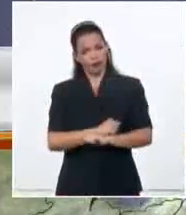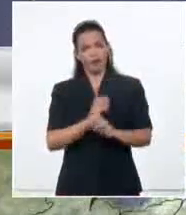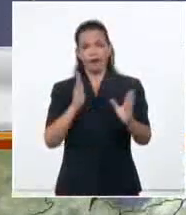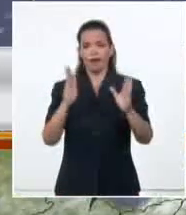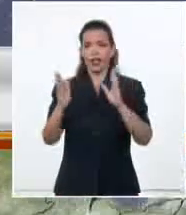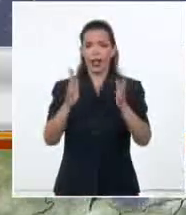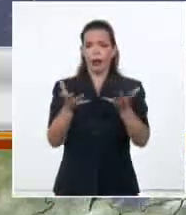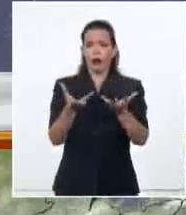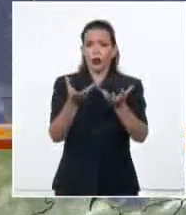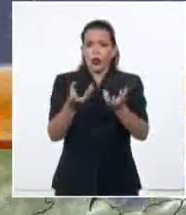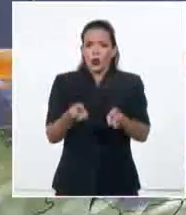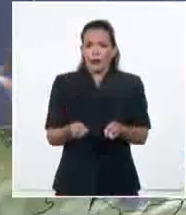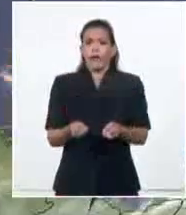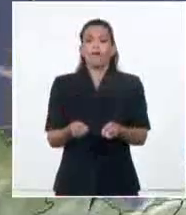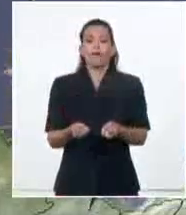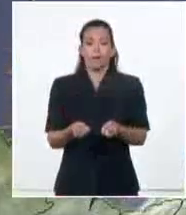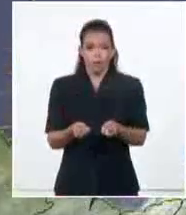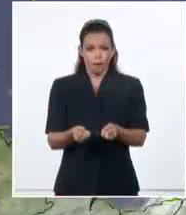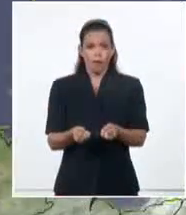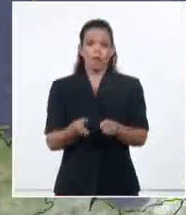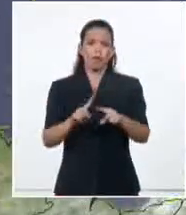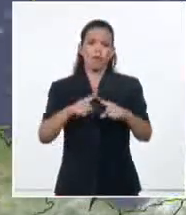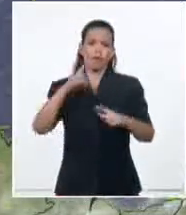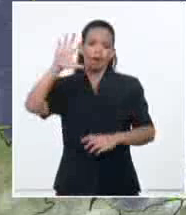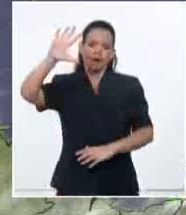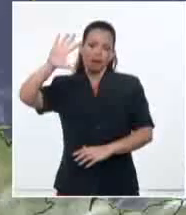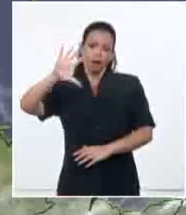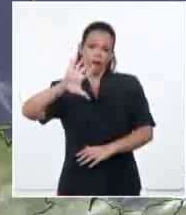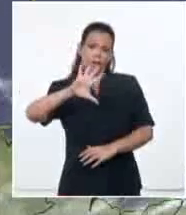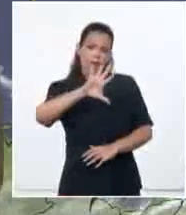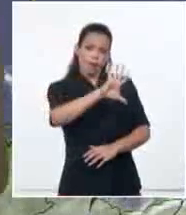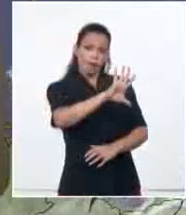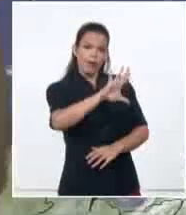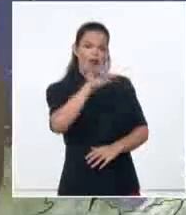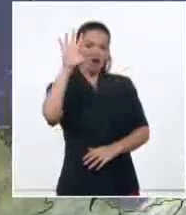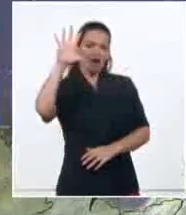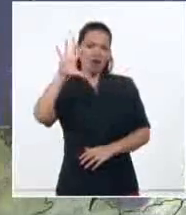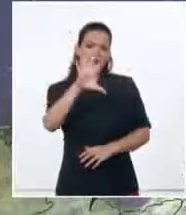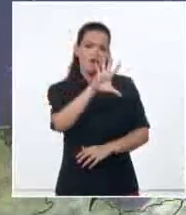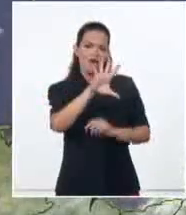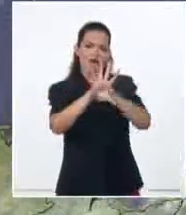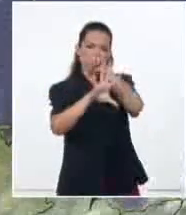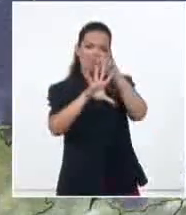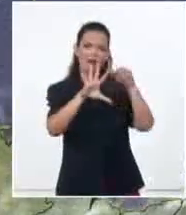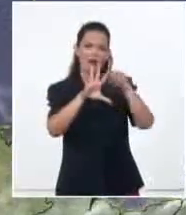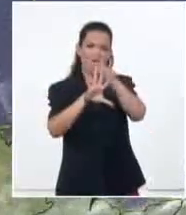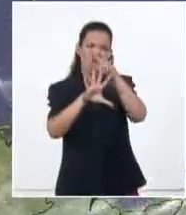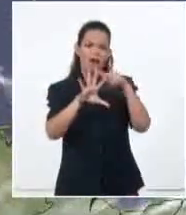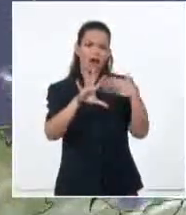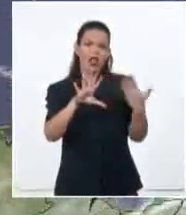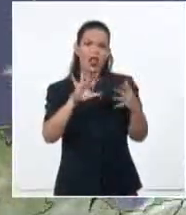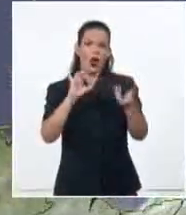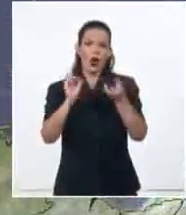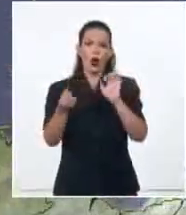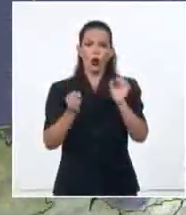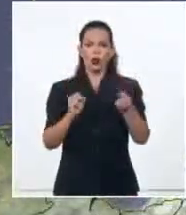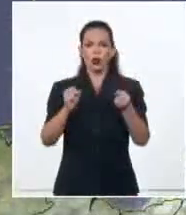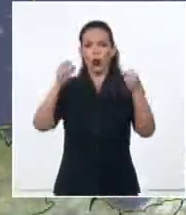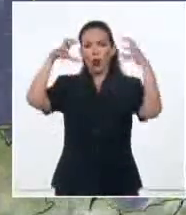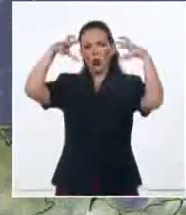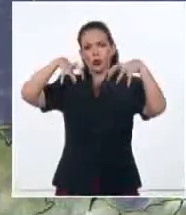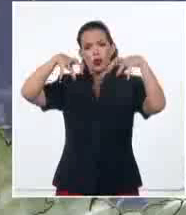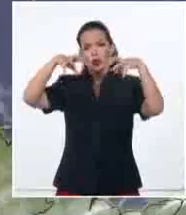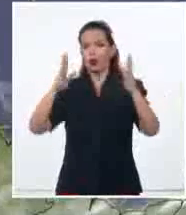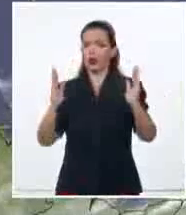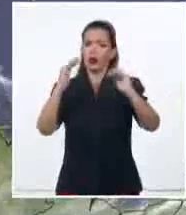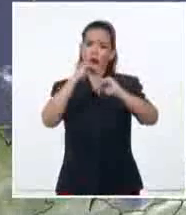a la influencia del anticiclón oceánico que mantiene un régimen de pocas lluvias sobre territorio nacional. Se producen